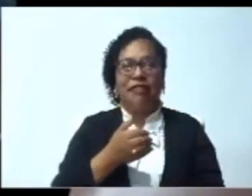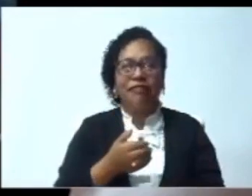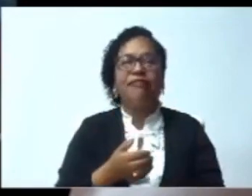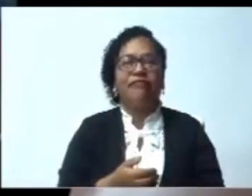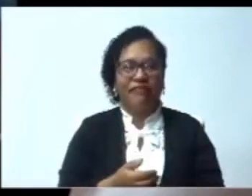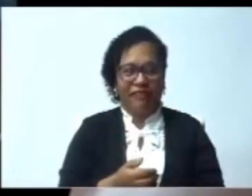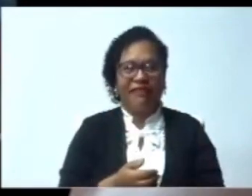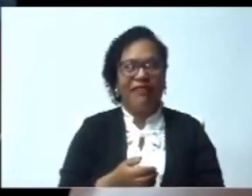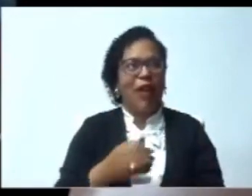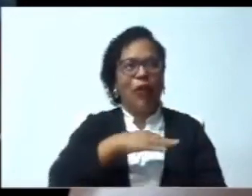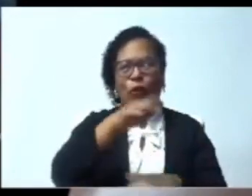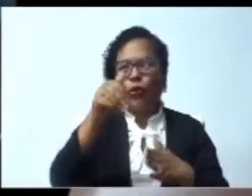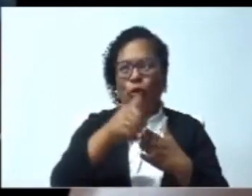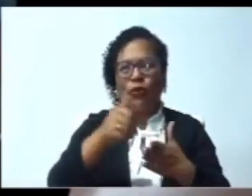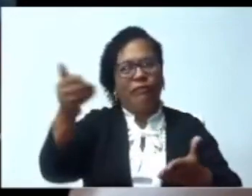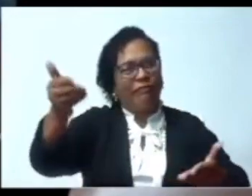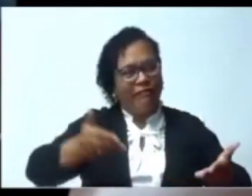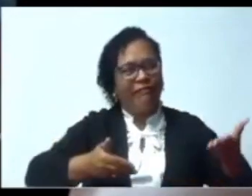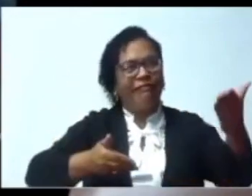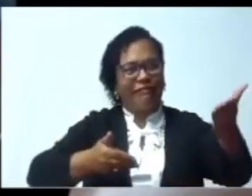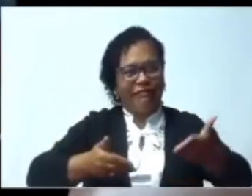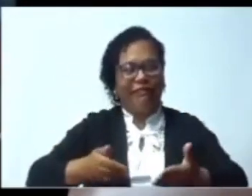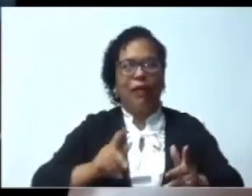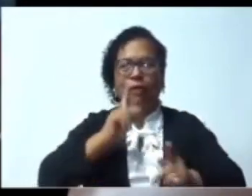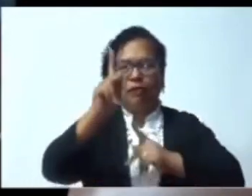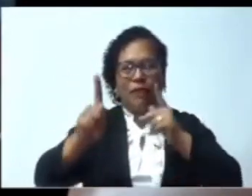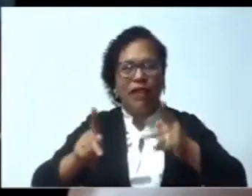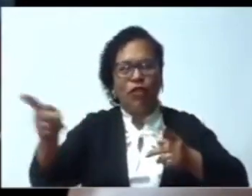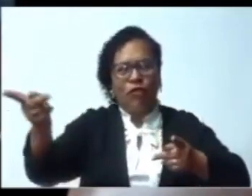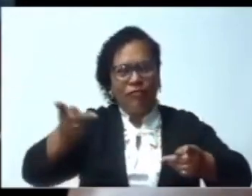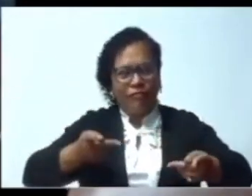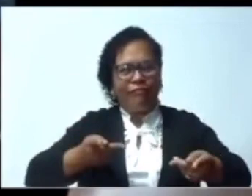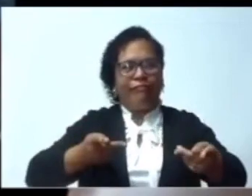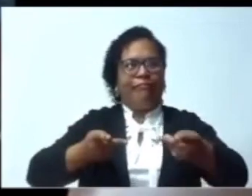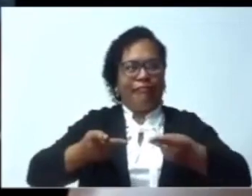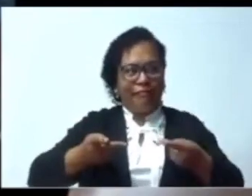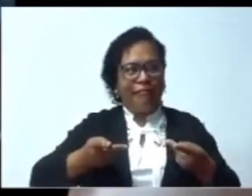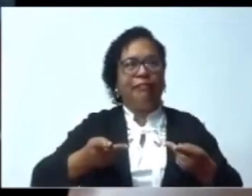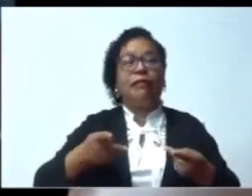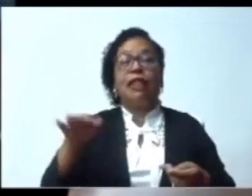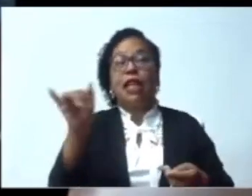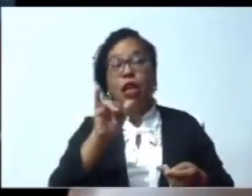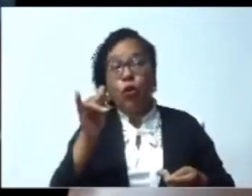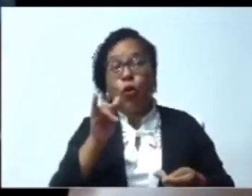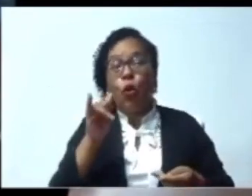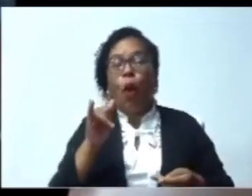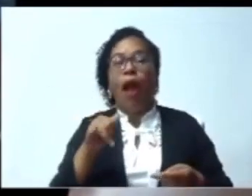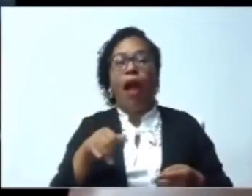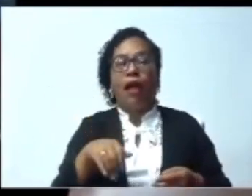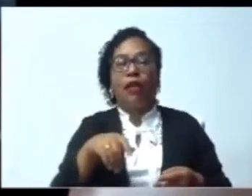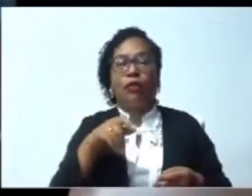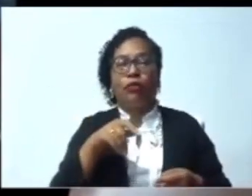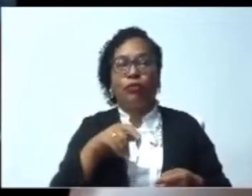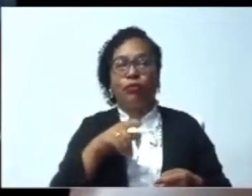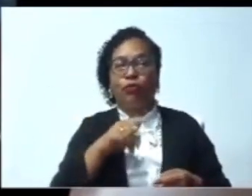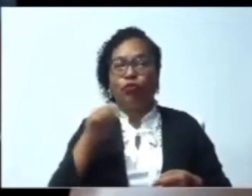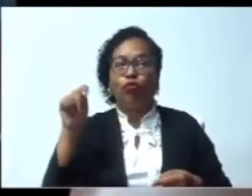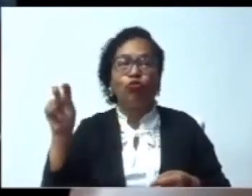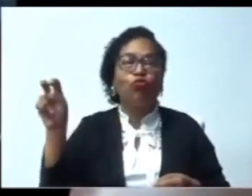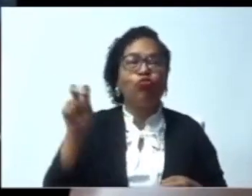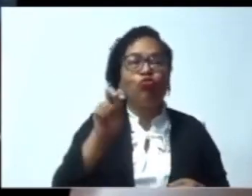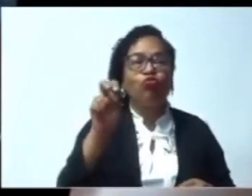a todos nuestros visitantes de todo el país. También tendremos giras por fincas de mango para que ustedes vean todo el